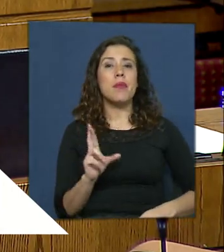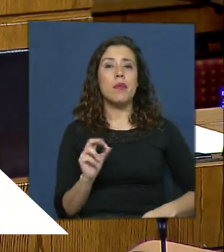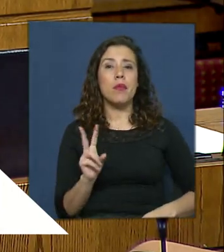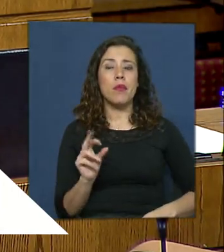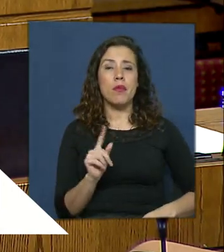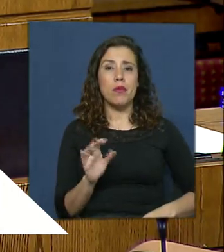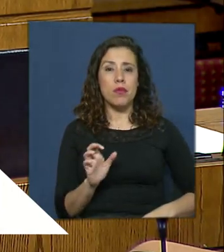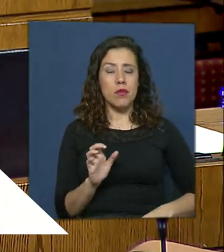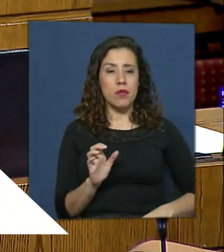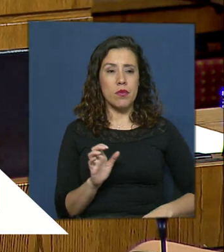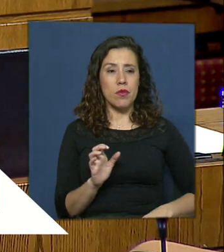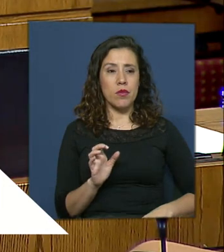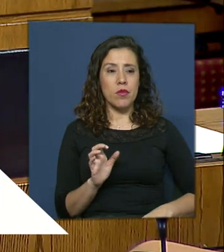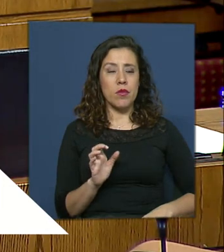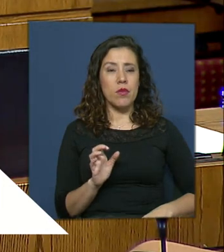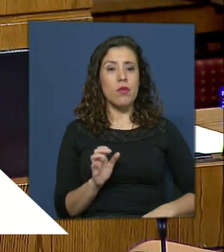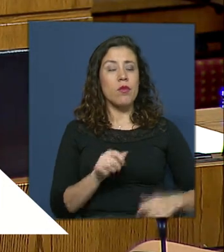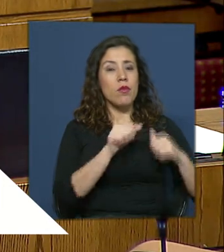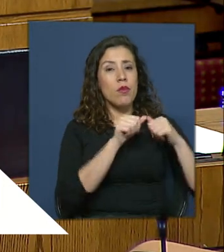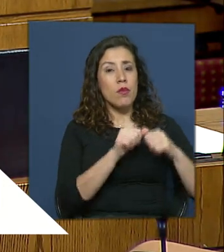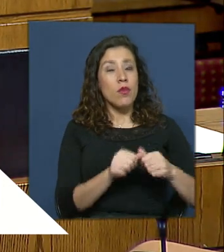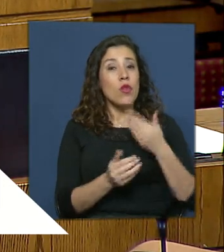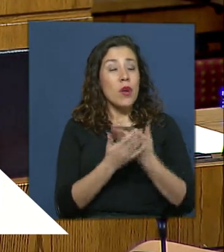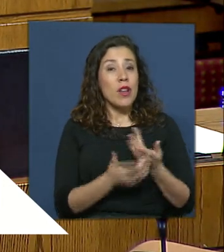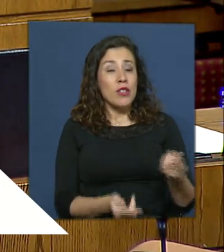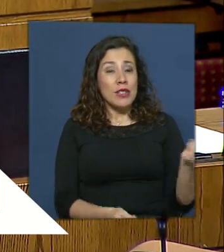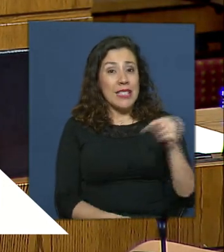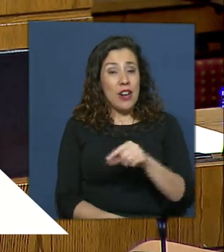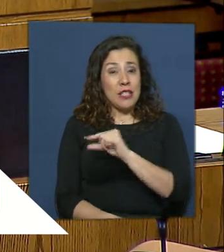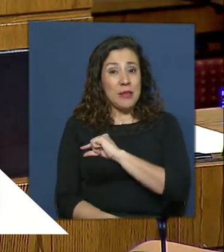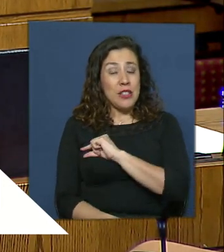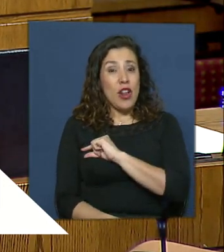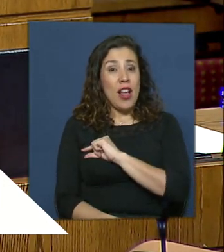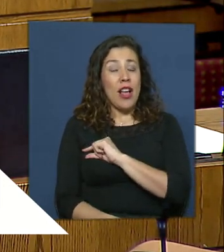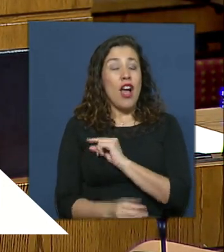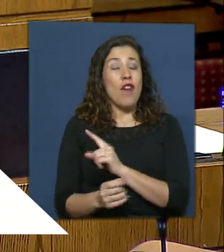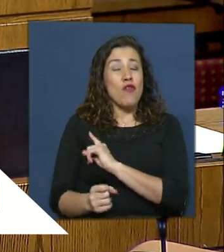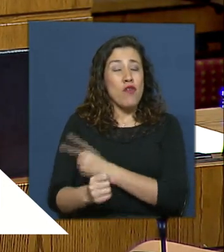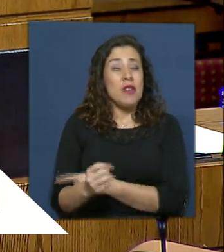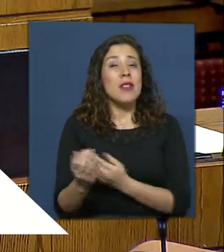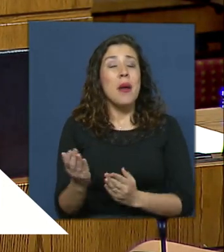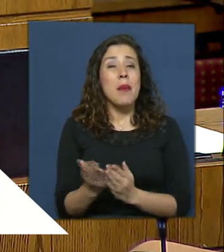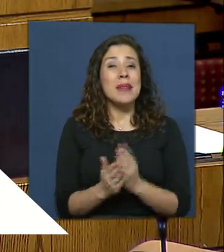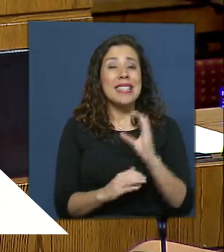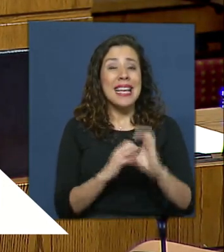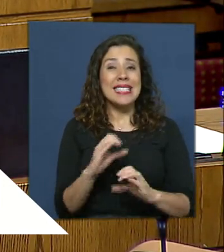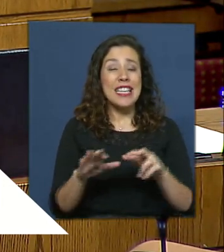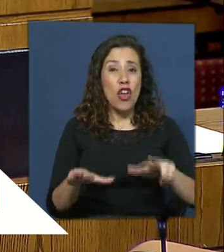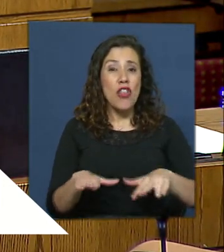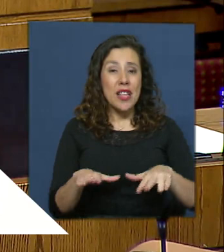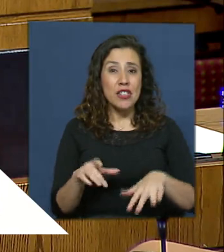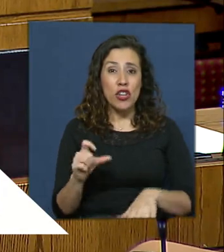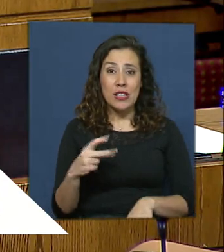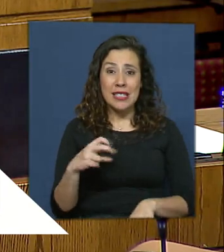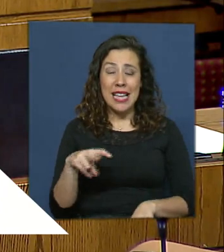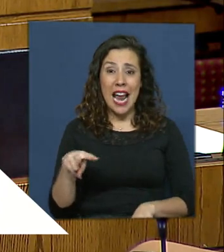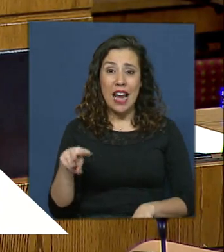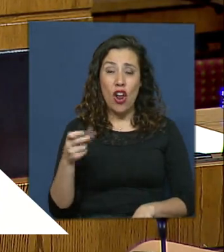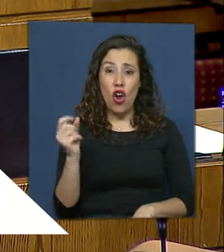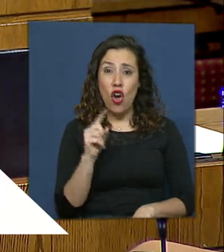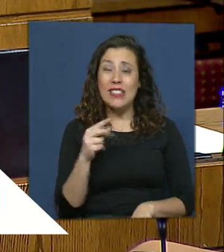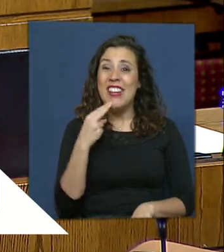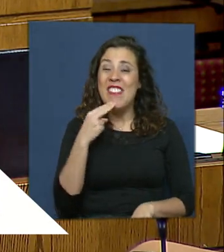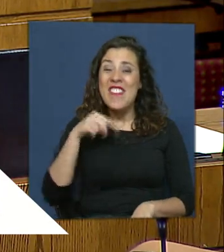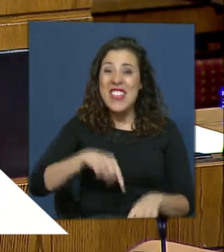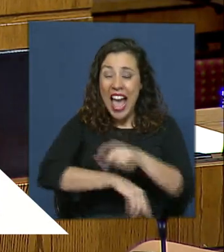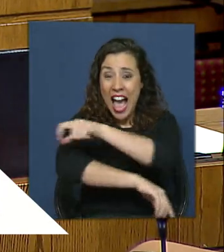Proboste. Durante el periodo colonial, y con especial fuerza a contar del siglo XVIII, los changos que